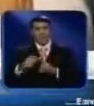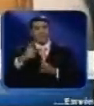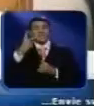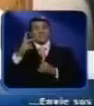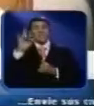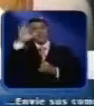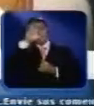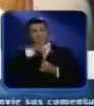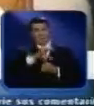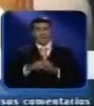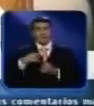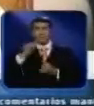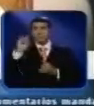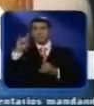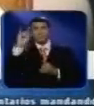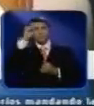7 países.